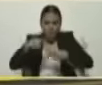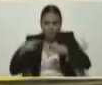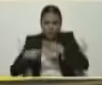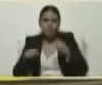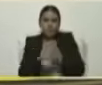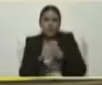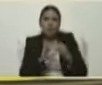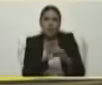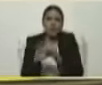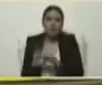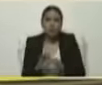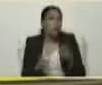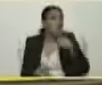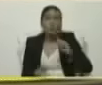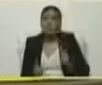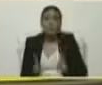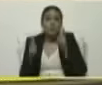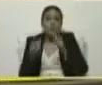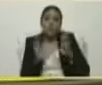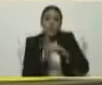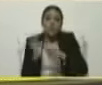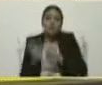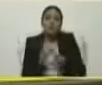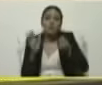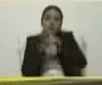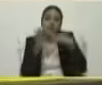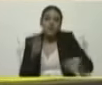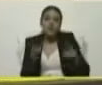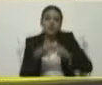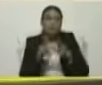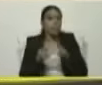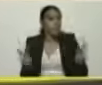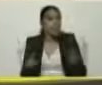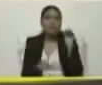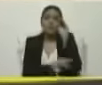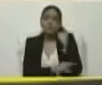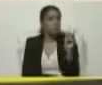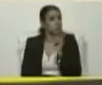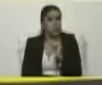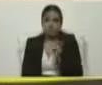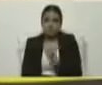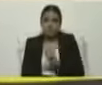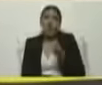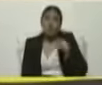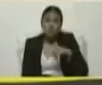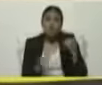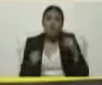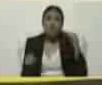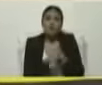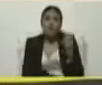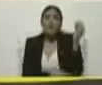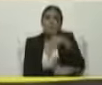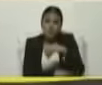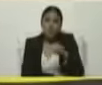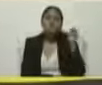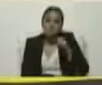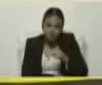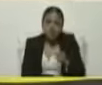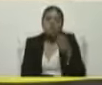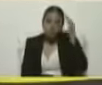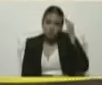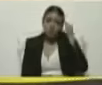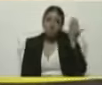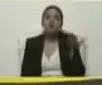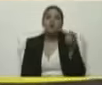Así que no nos debemos robar el derecho a la paz, ni el derecho al futuro. Que hay muchas cosas por cambiar, que hay muchas cosas por hacer.